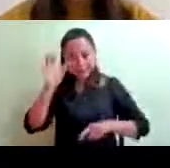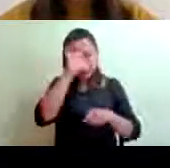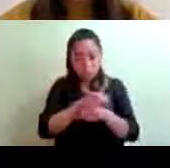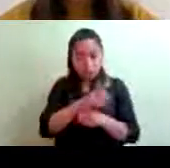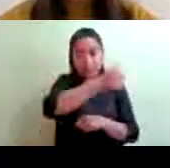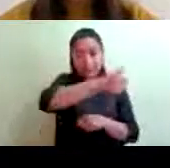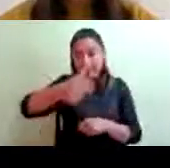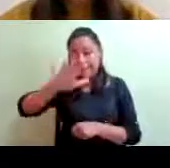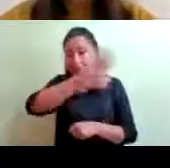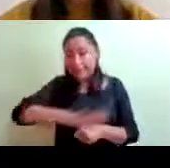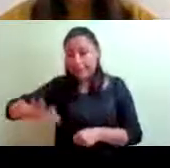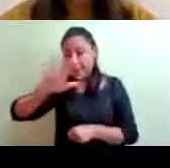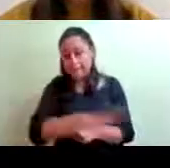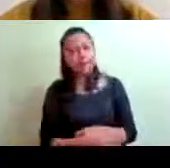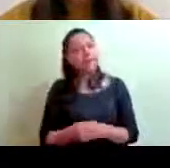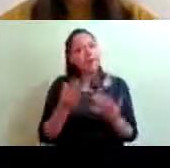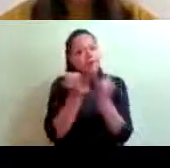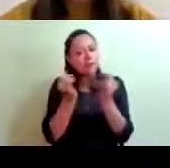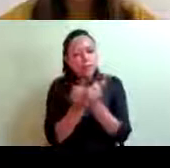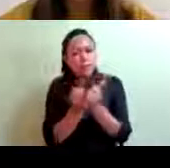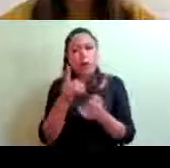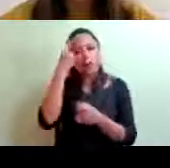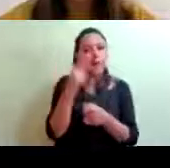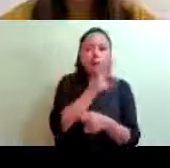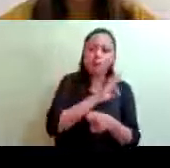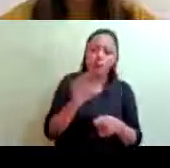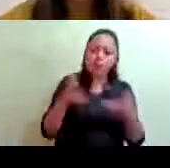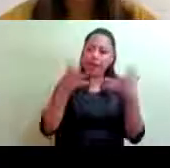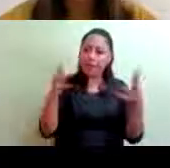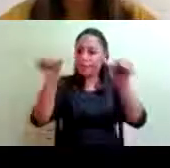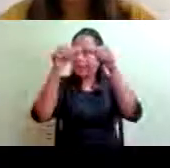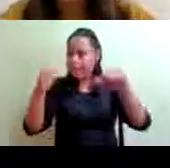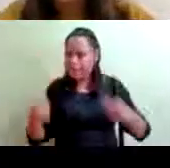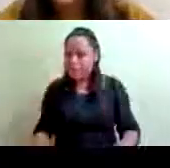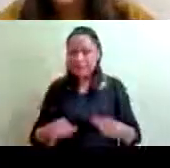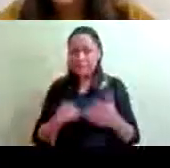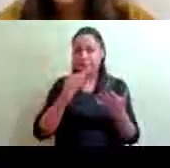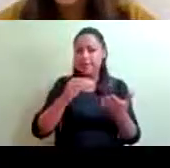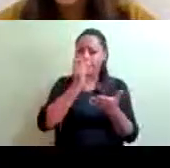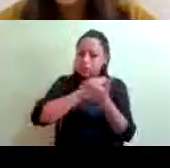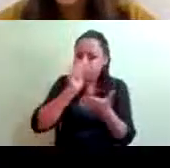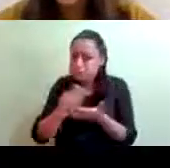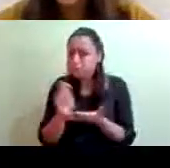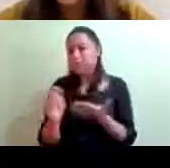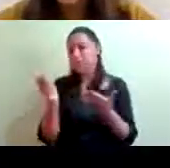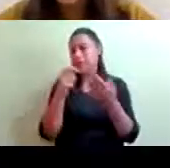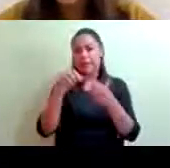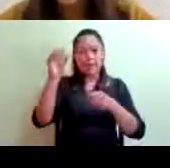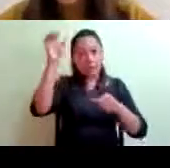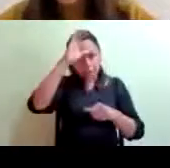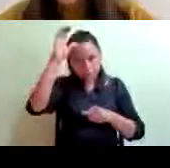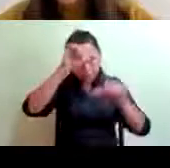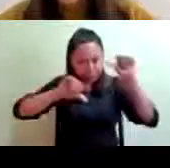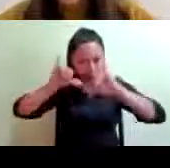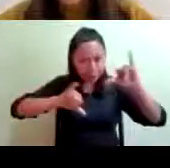la fuente de inspiración para la producción artística o la producción literaria o la producción científica, lo que sea, la espiritualidad y los